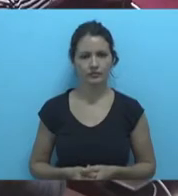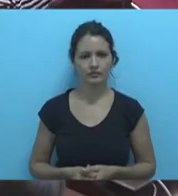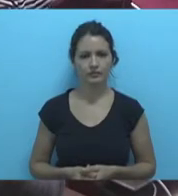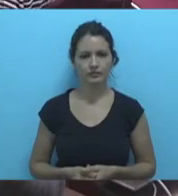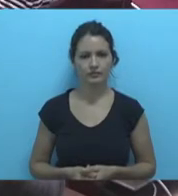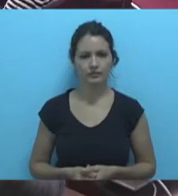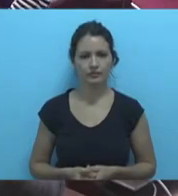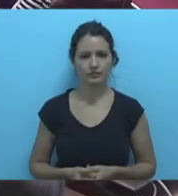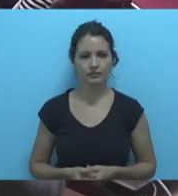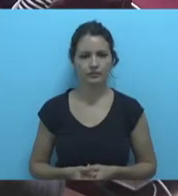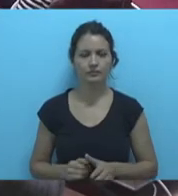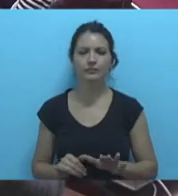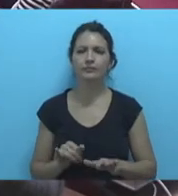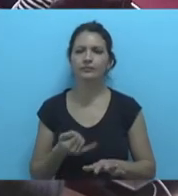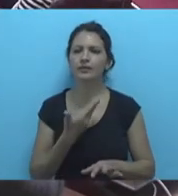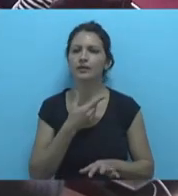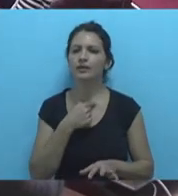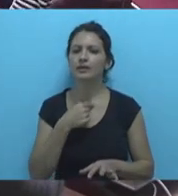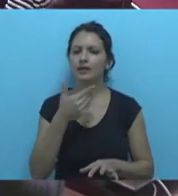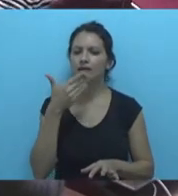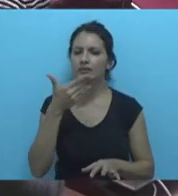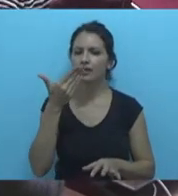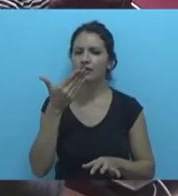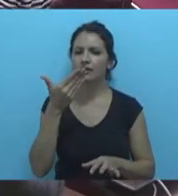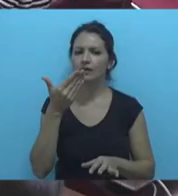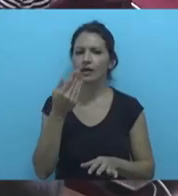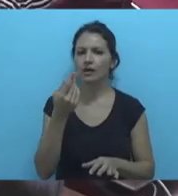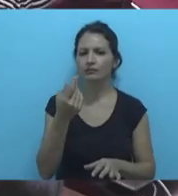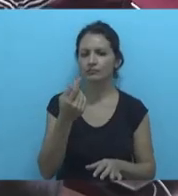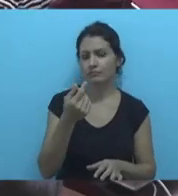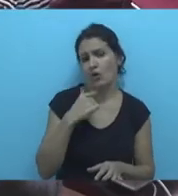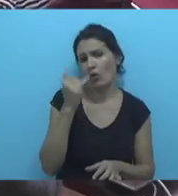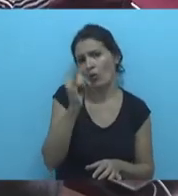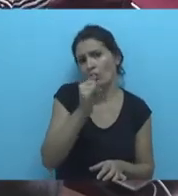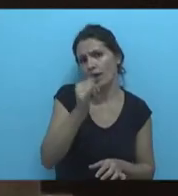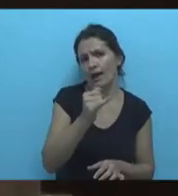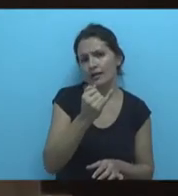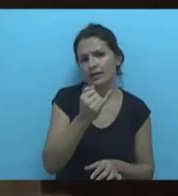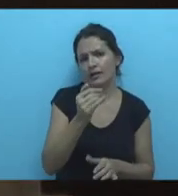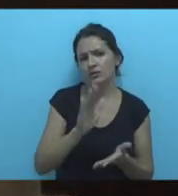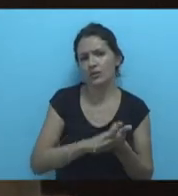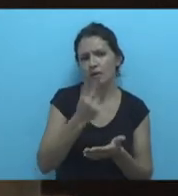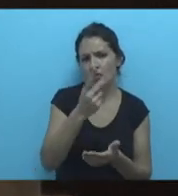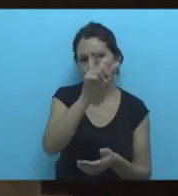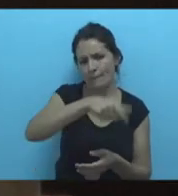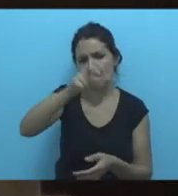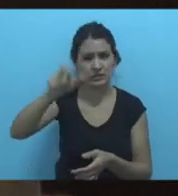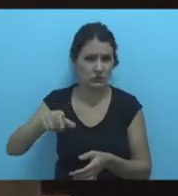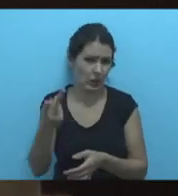Sí, quería tomar la palabra para referirme a las dos personas homenajeadas, si es